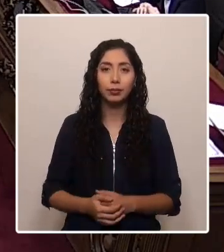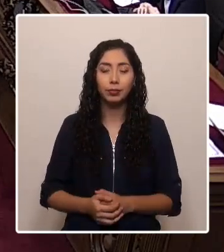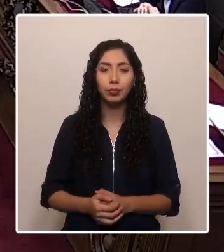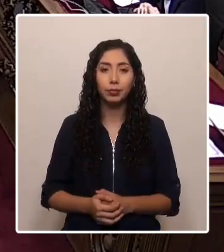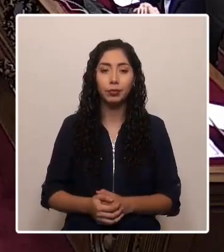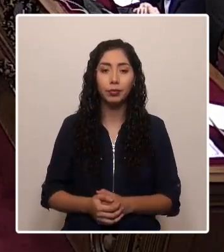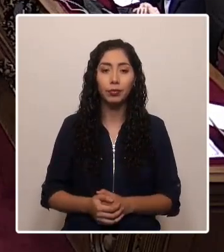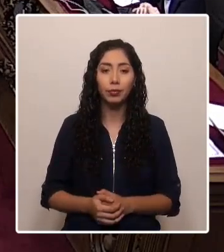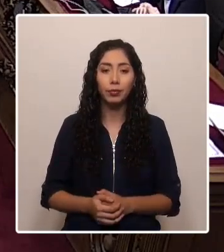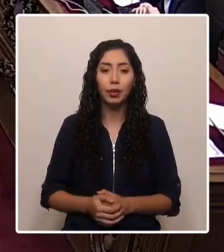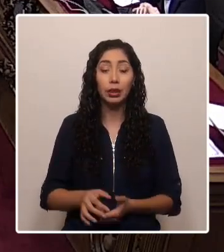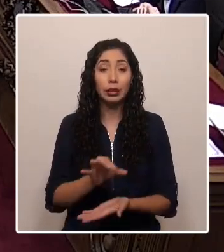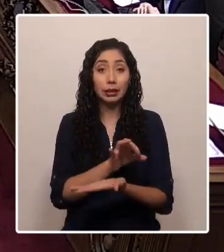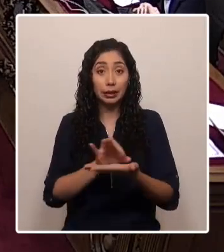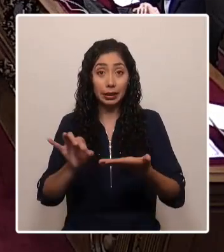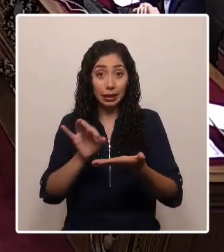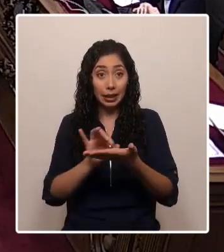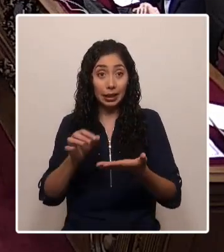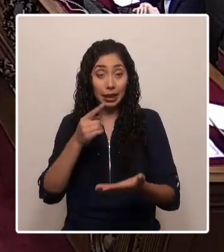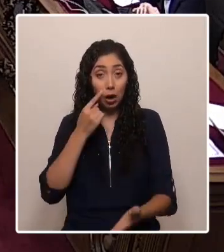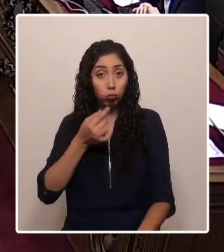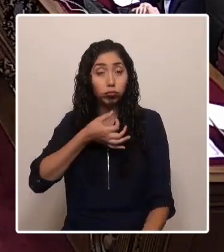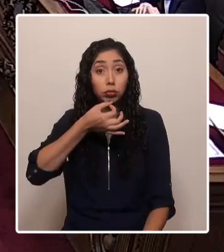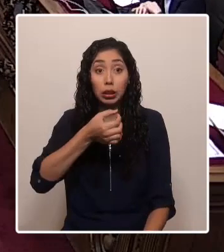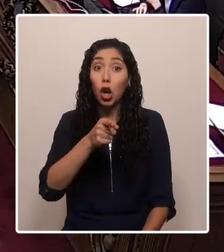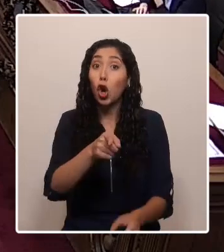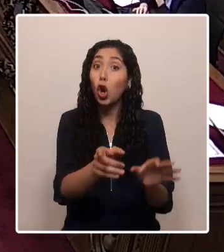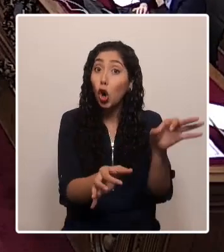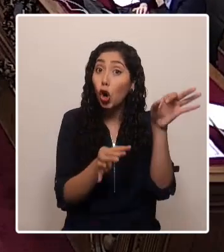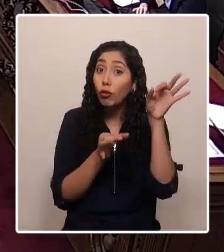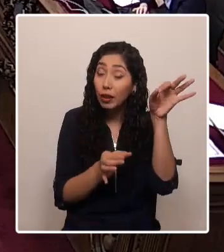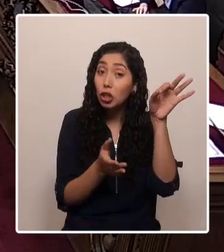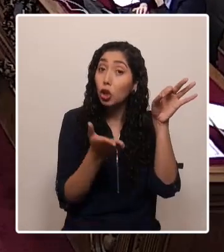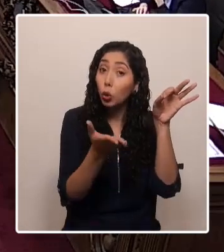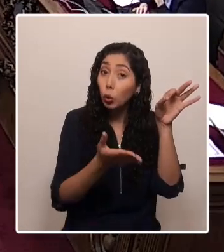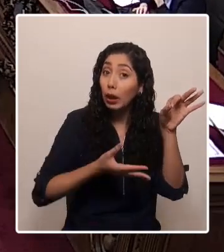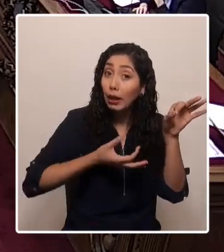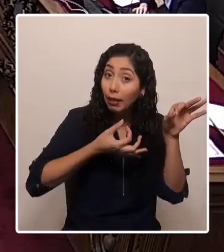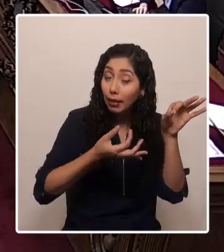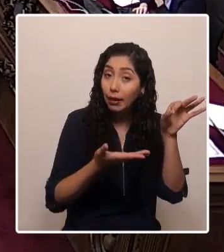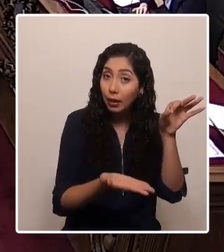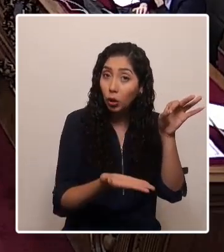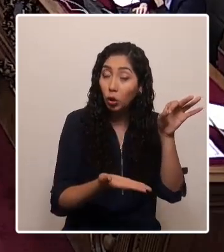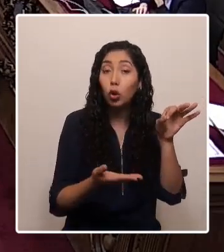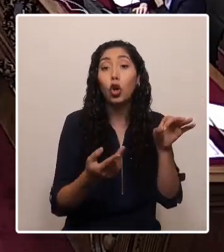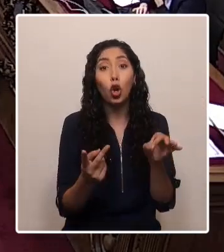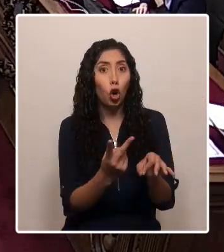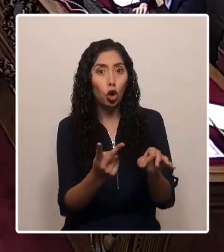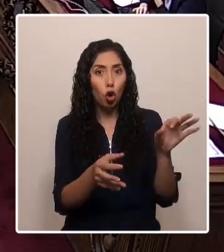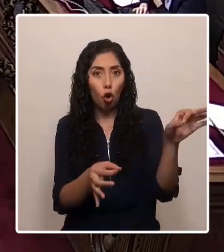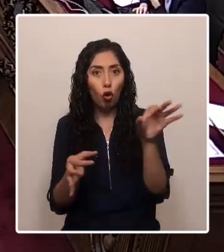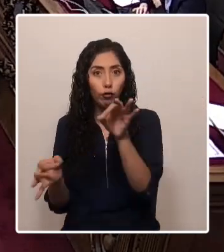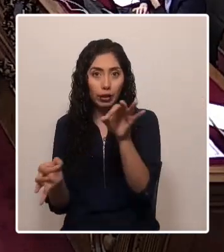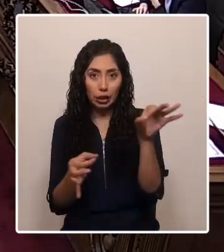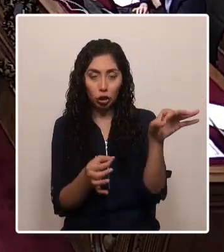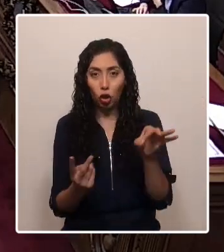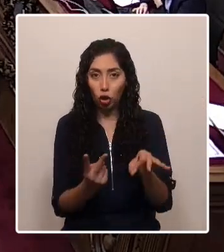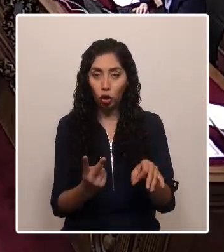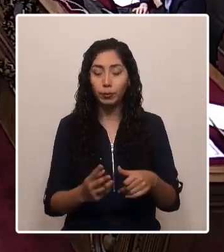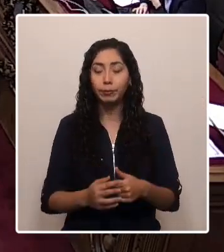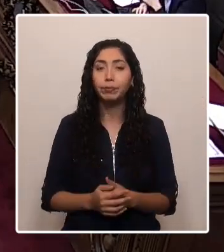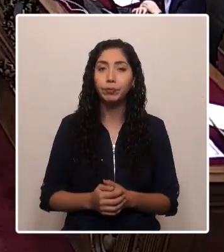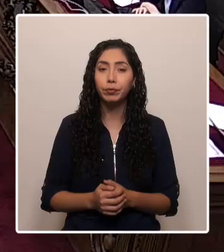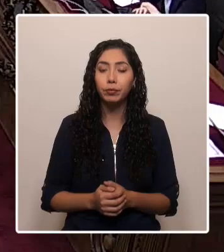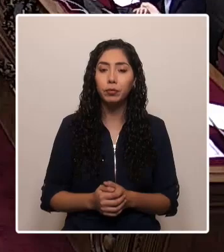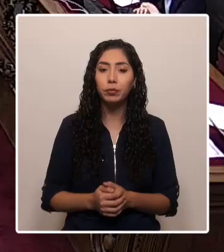Convencional Canto Arias, el oficio al que usted se refiere y el otro al que hacía mención la convencional Teresa Marinovich